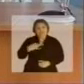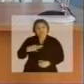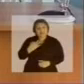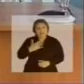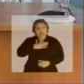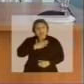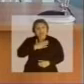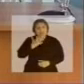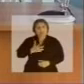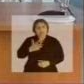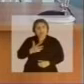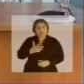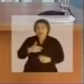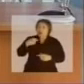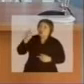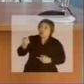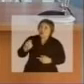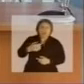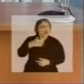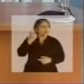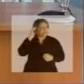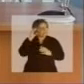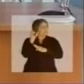Y por lo tanto Mucho menos la ajena